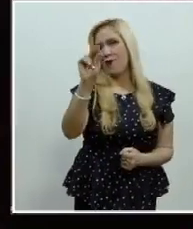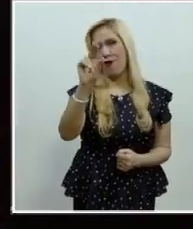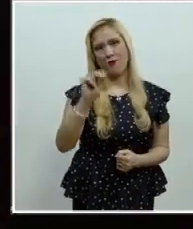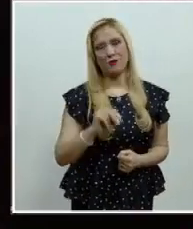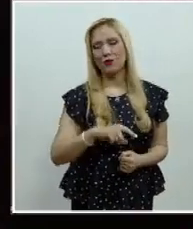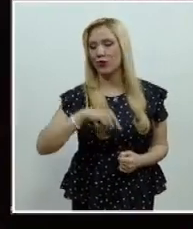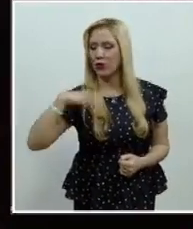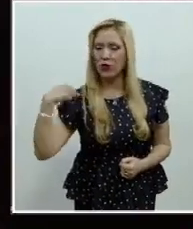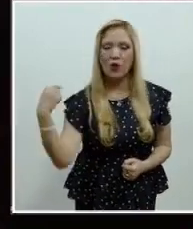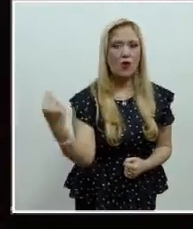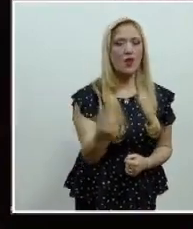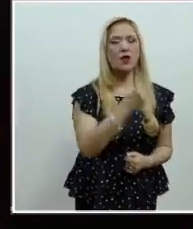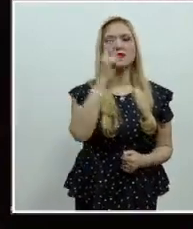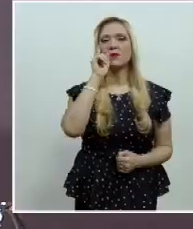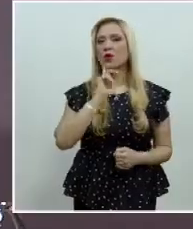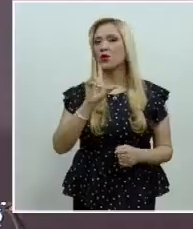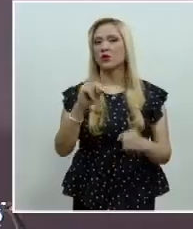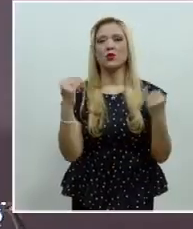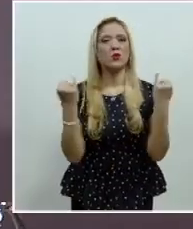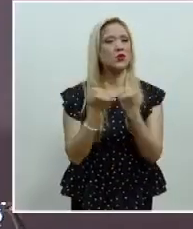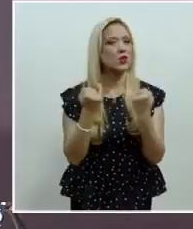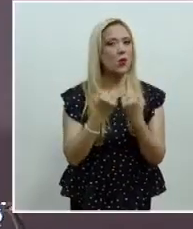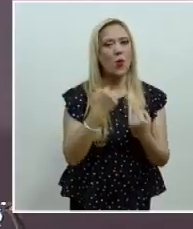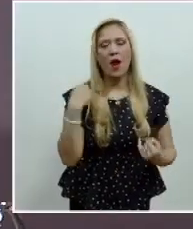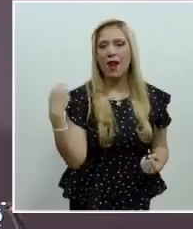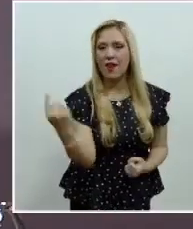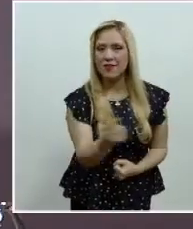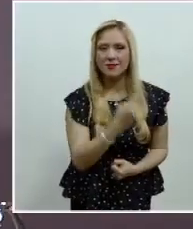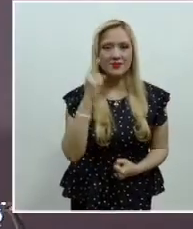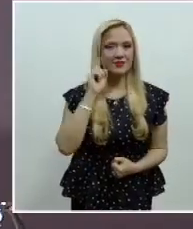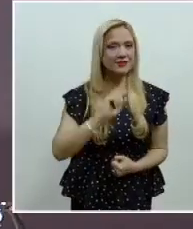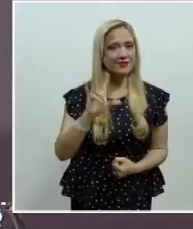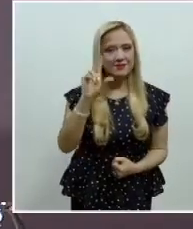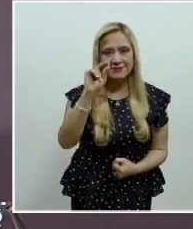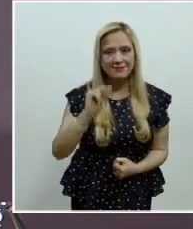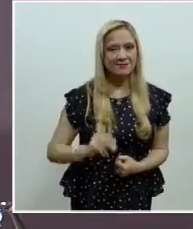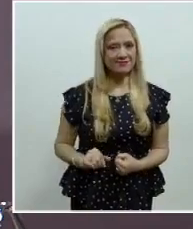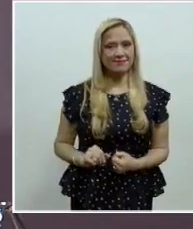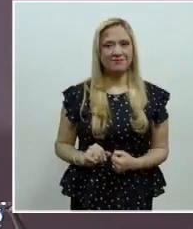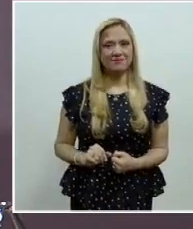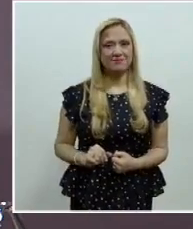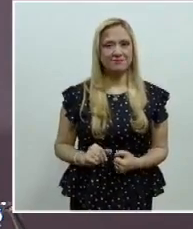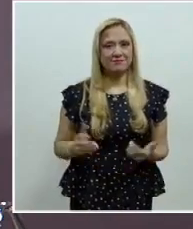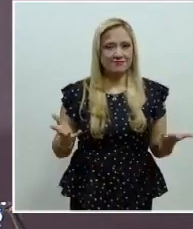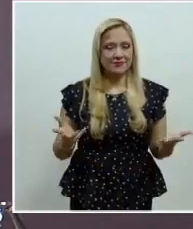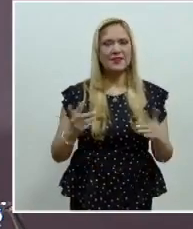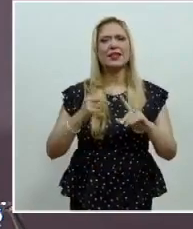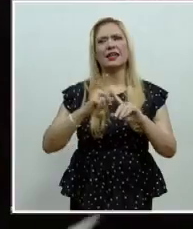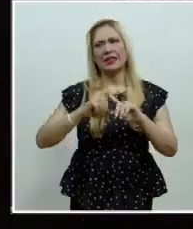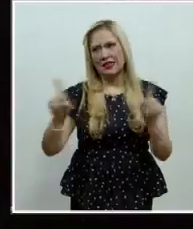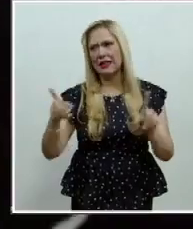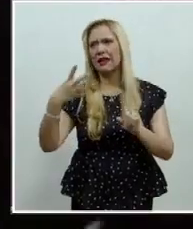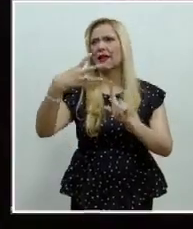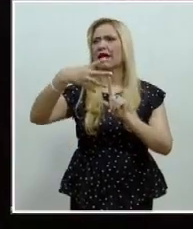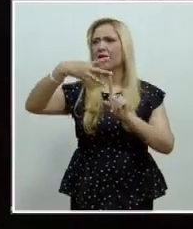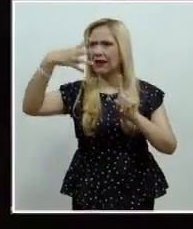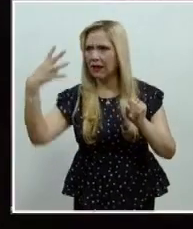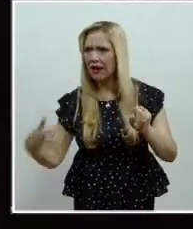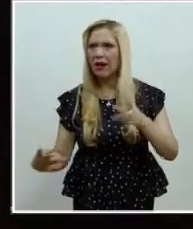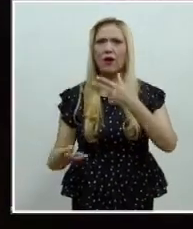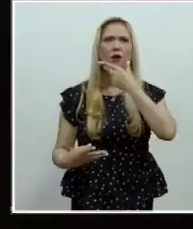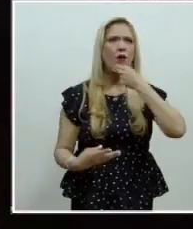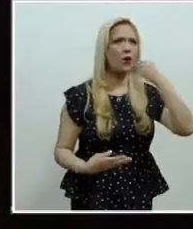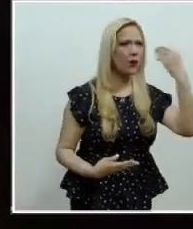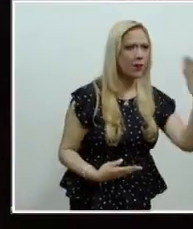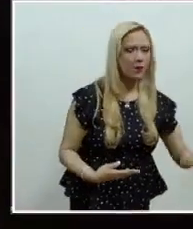Todas, incluso no somos iguales como con las otras identidades,